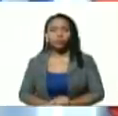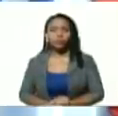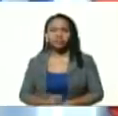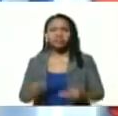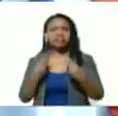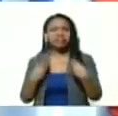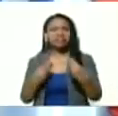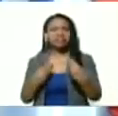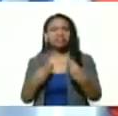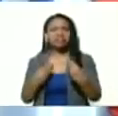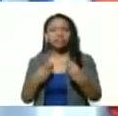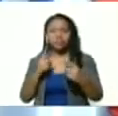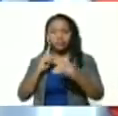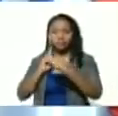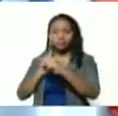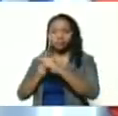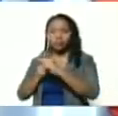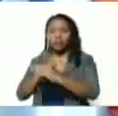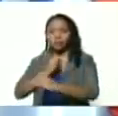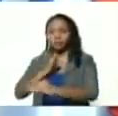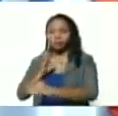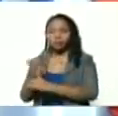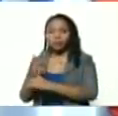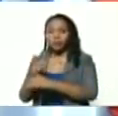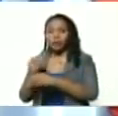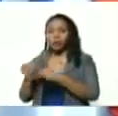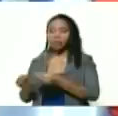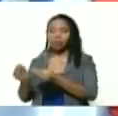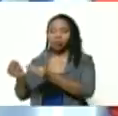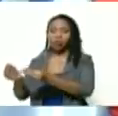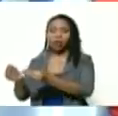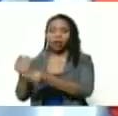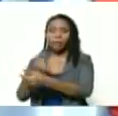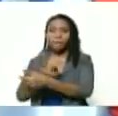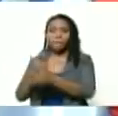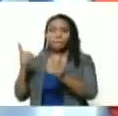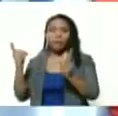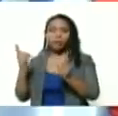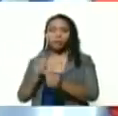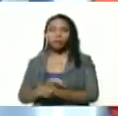para que decaiga la medida y el tribunal otorgue la libertad.